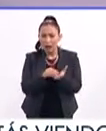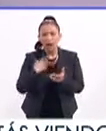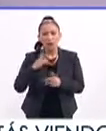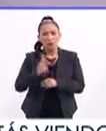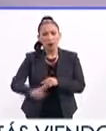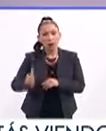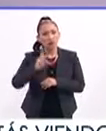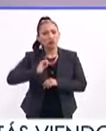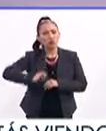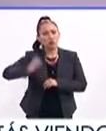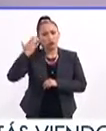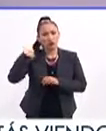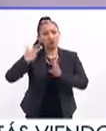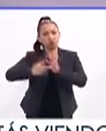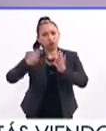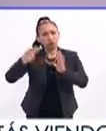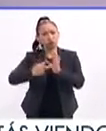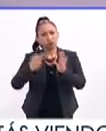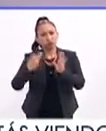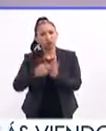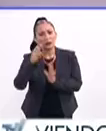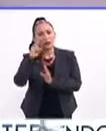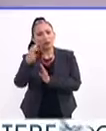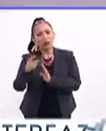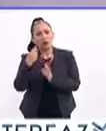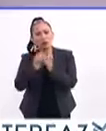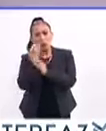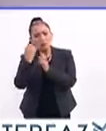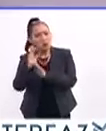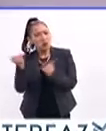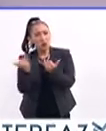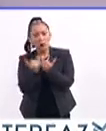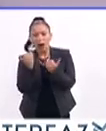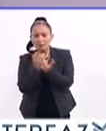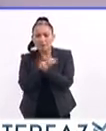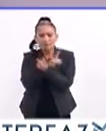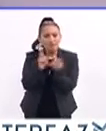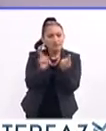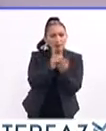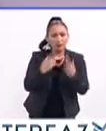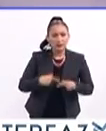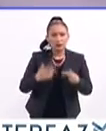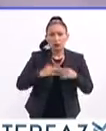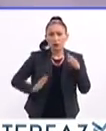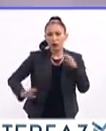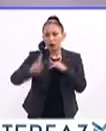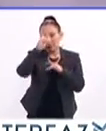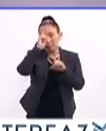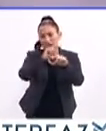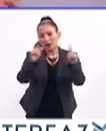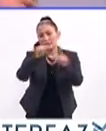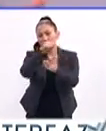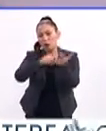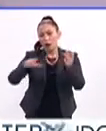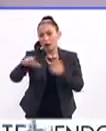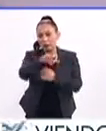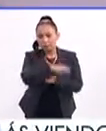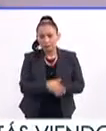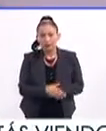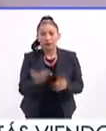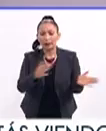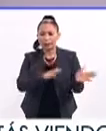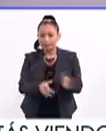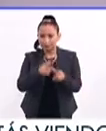que constantemente están siempre en una vigencia e interacción con la sociedad mexicana desde distintas trincheras. Vamos a